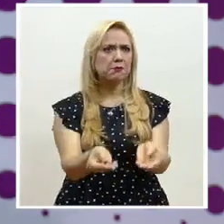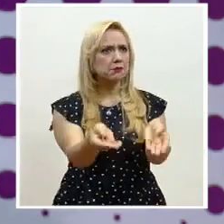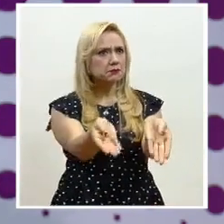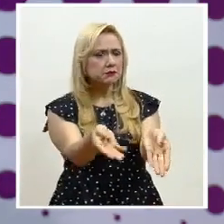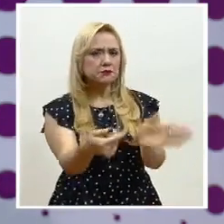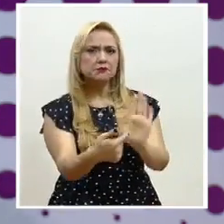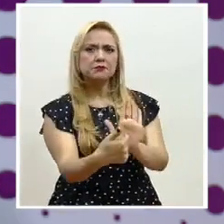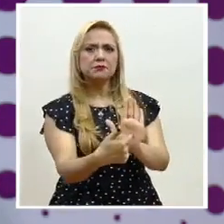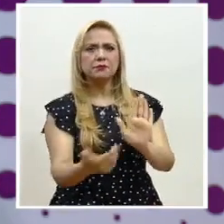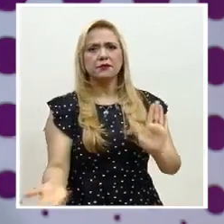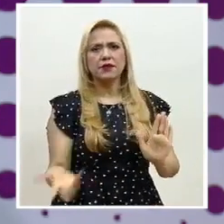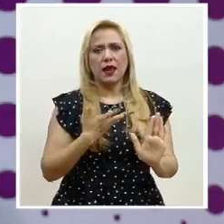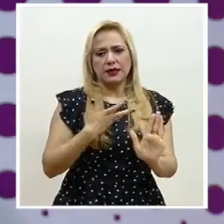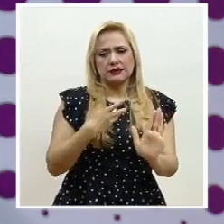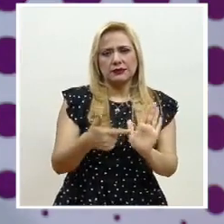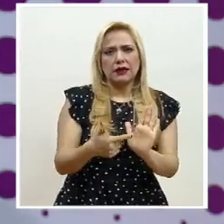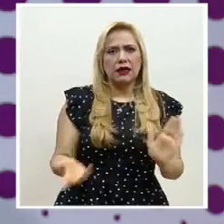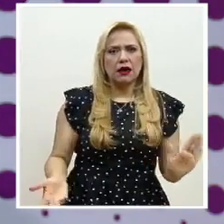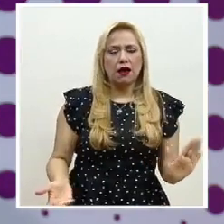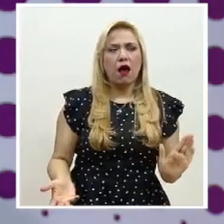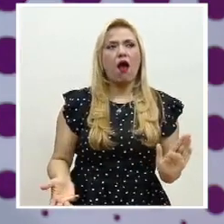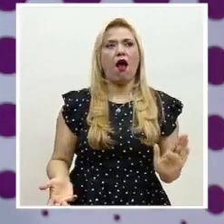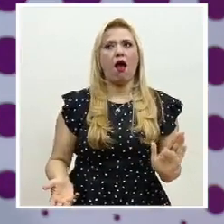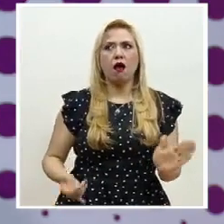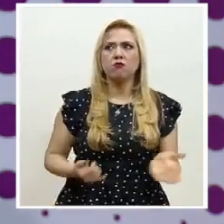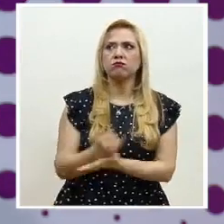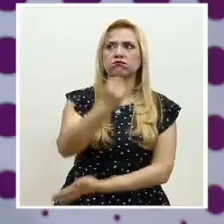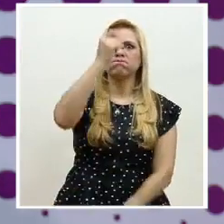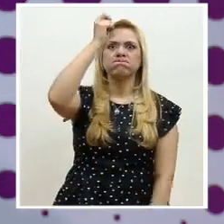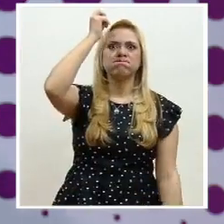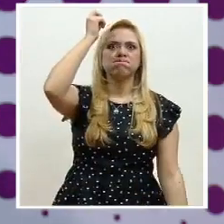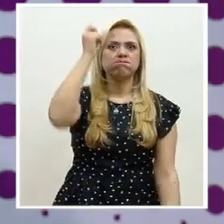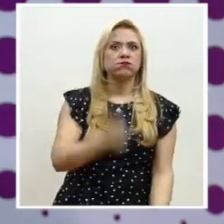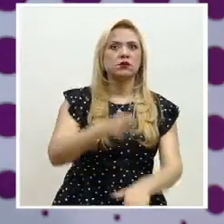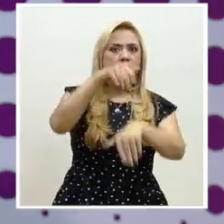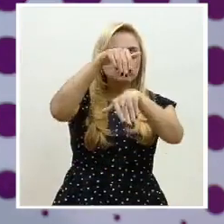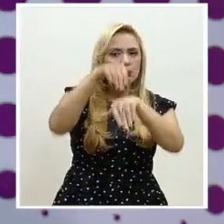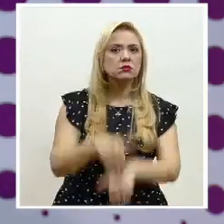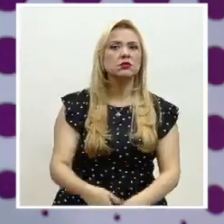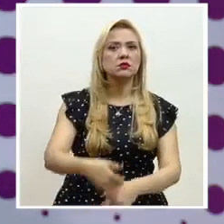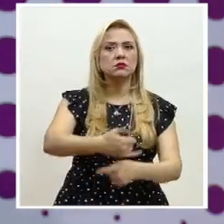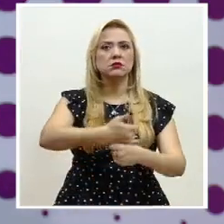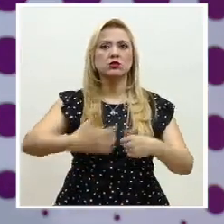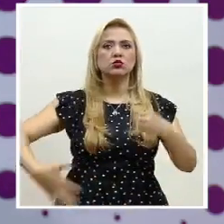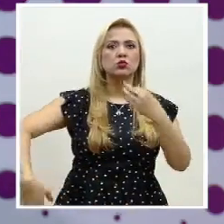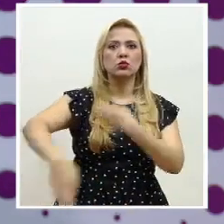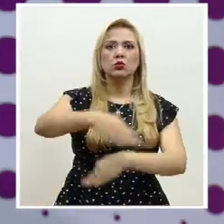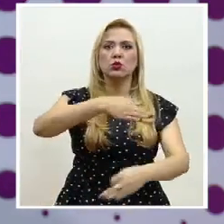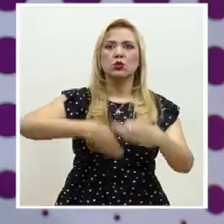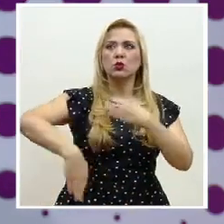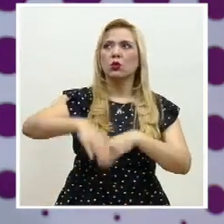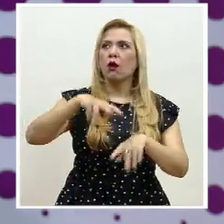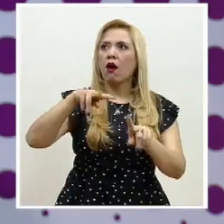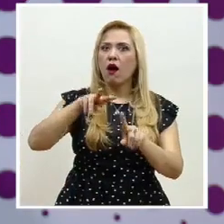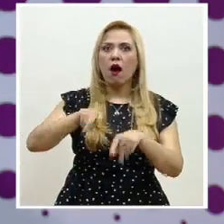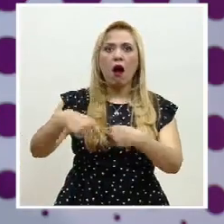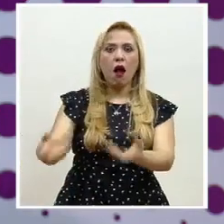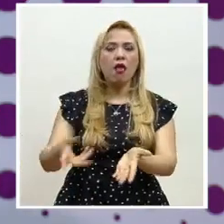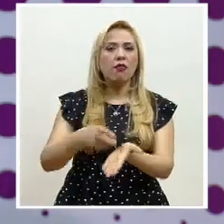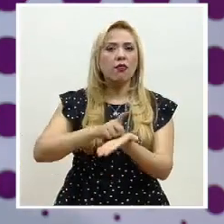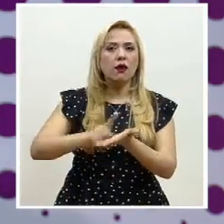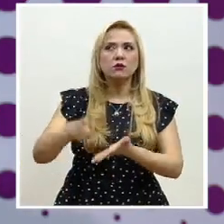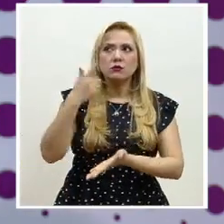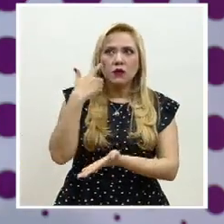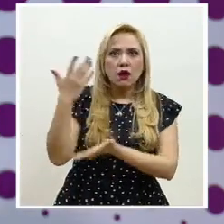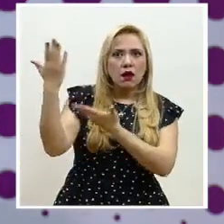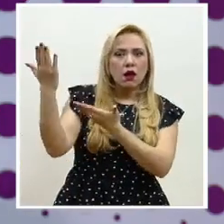una construcción de, desde luego, criterios jurisprudenciales, porque sean criterios jurisprudenciales útiles a la sociedad, Claro. útiles a los demás poderes judiciales, no nada más